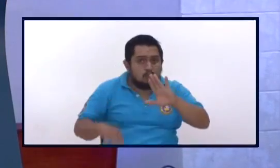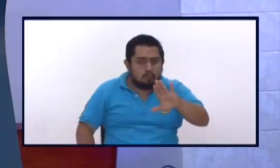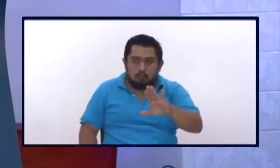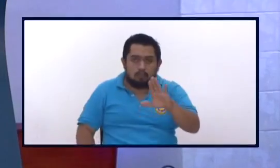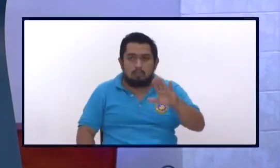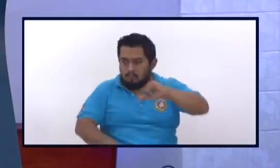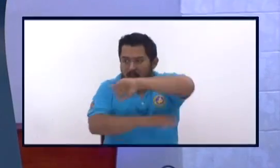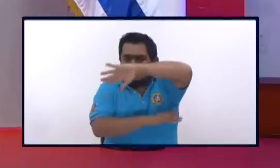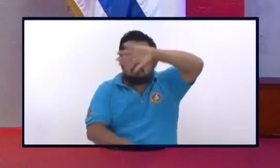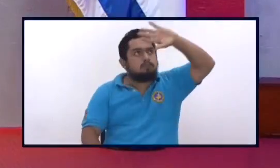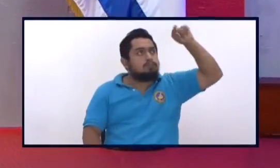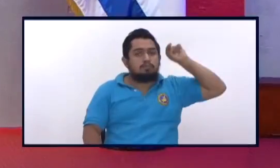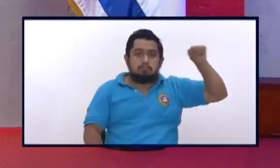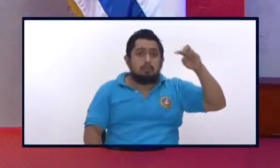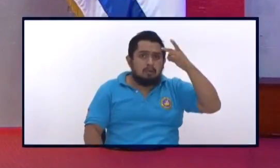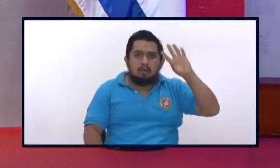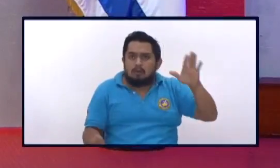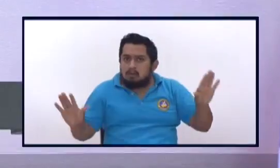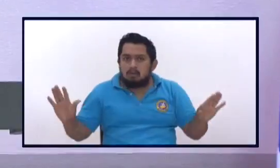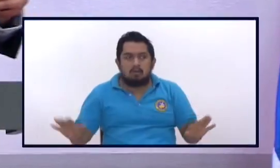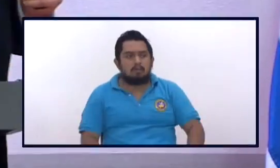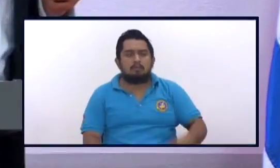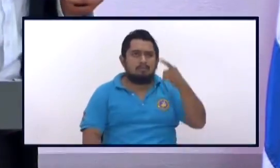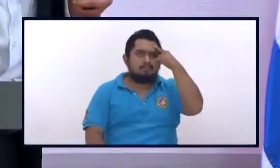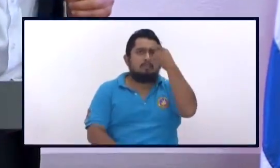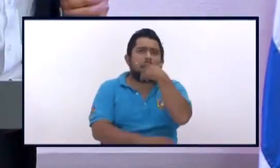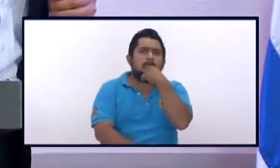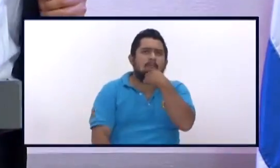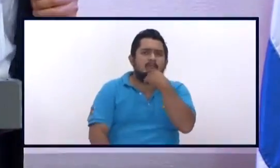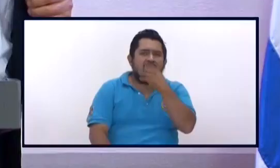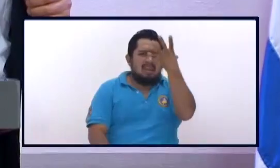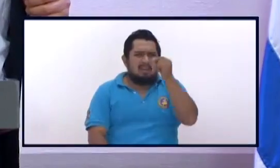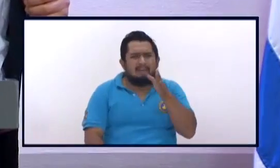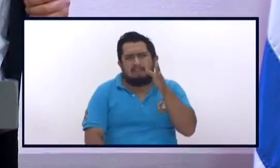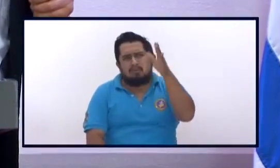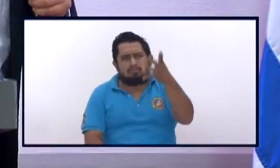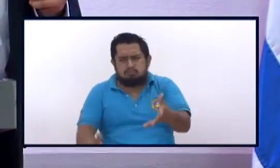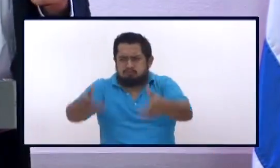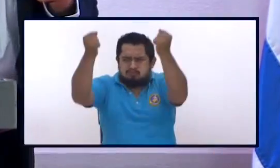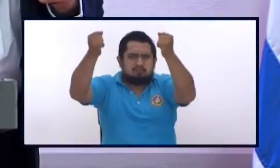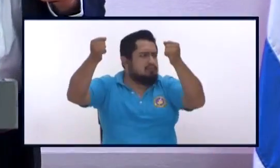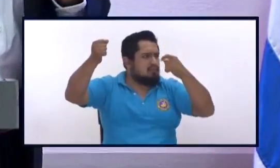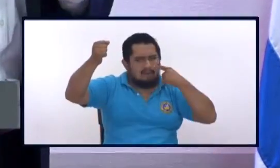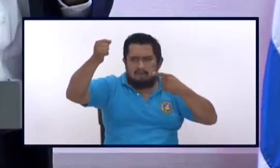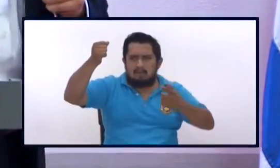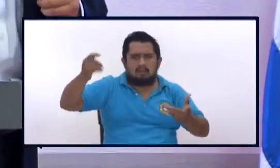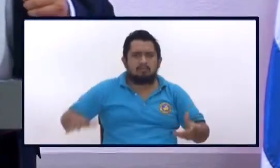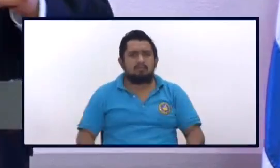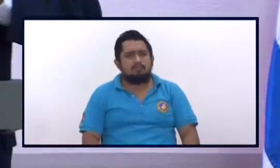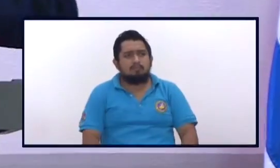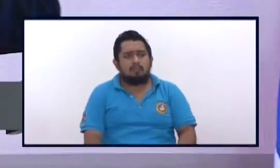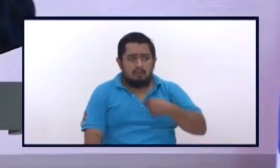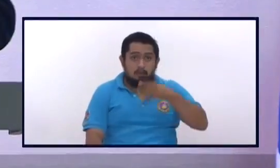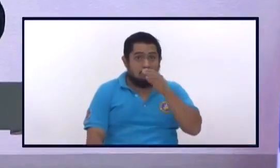no la cosa no es así pero me puse a pensar cómo ir a hacer el día del rap en mi ministerio les he contado y no estoy